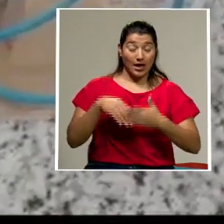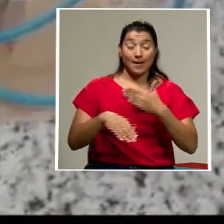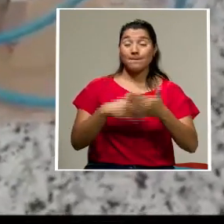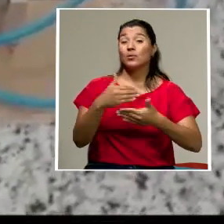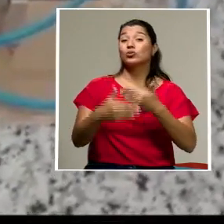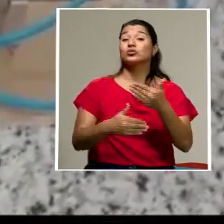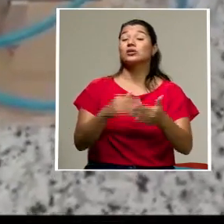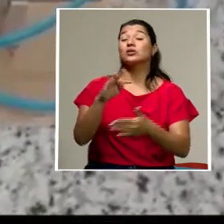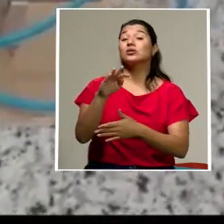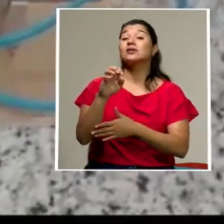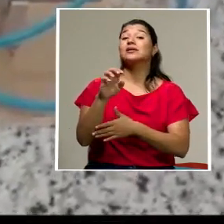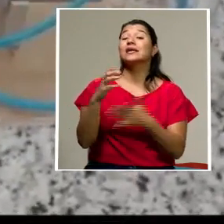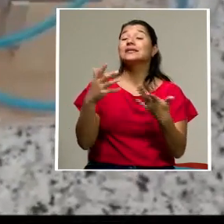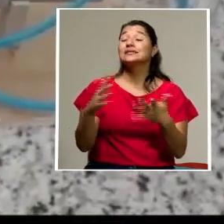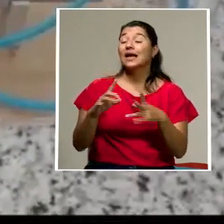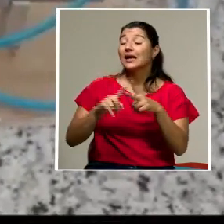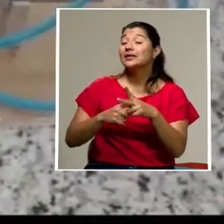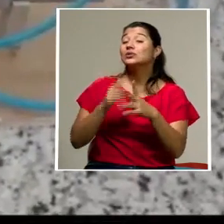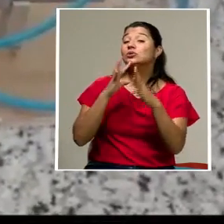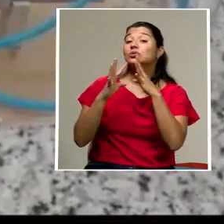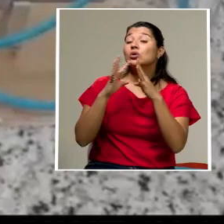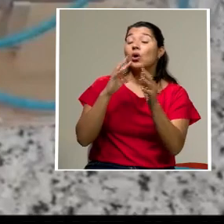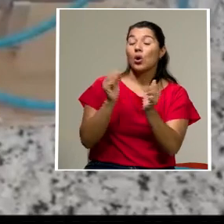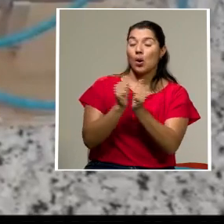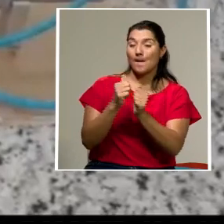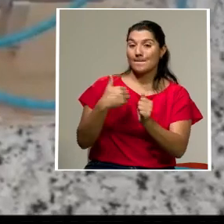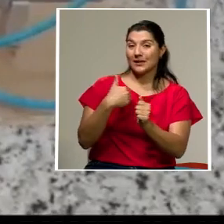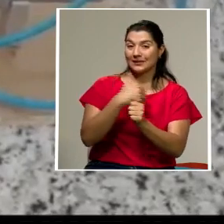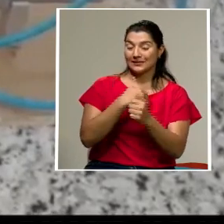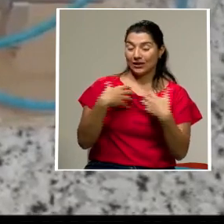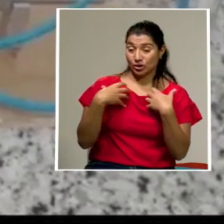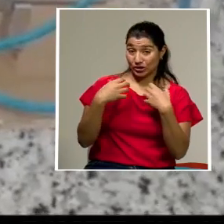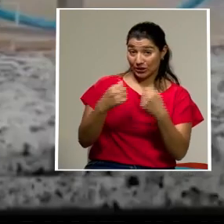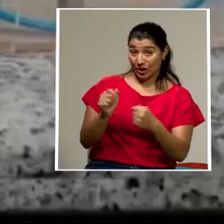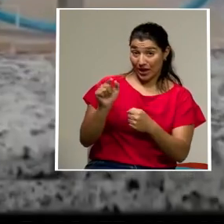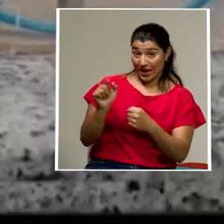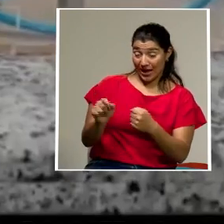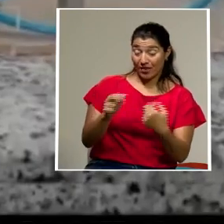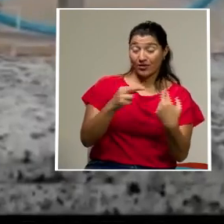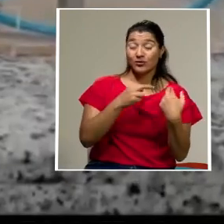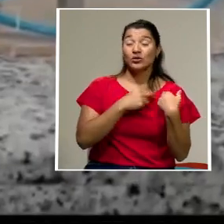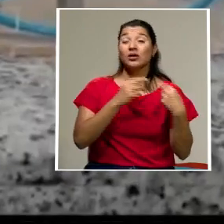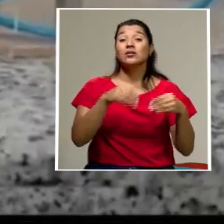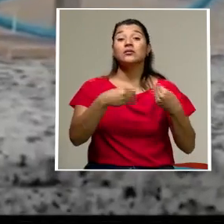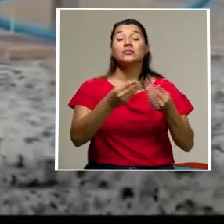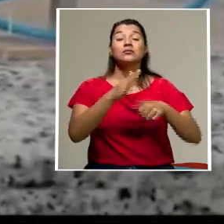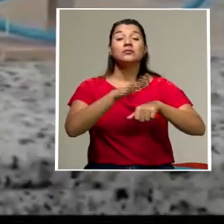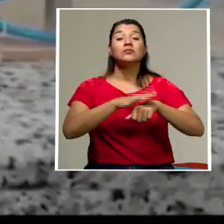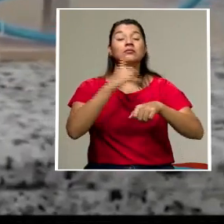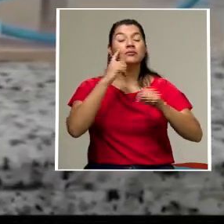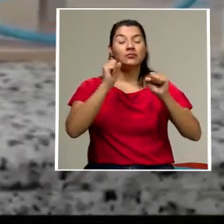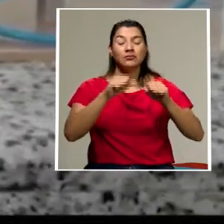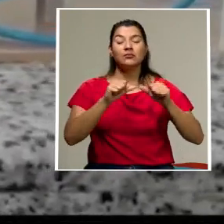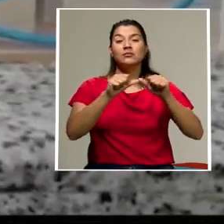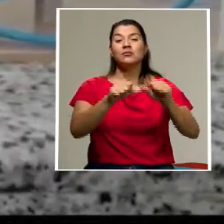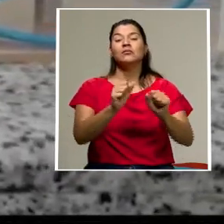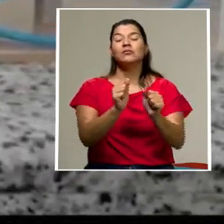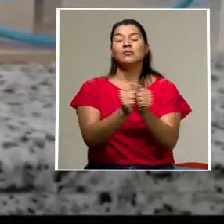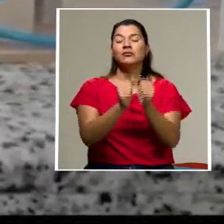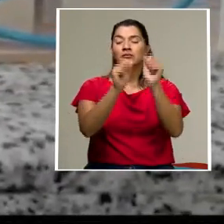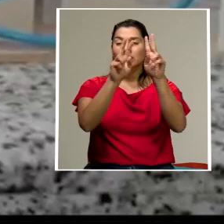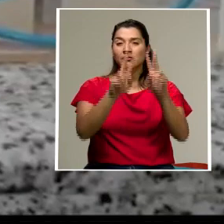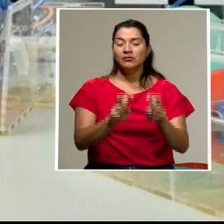iniciado conversaciones con el Ministerio de Salud, quien es el ente encargado de dar el aval para continuar con las pruebas clínicas o